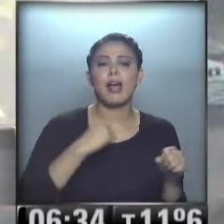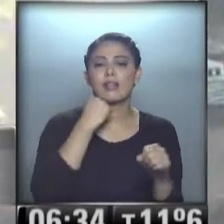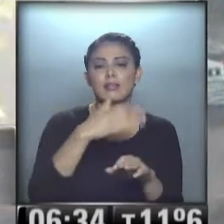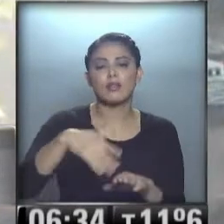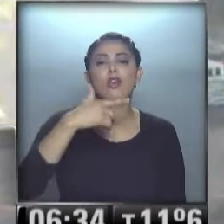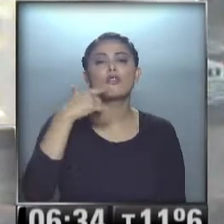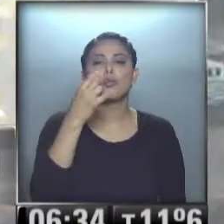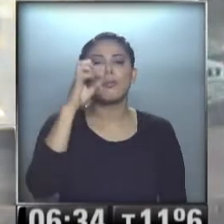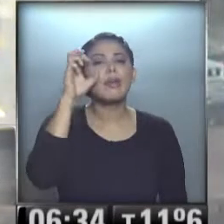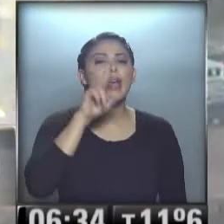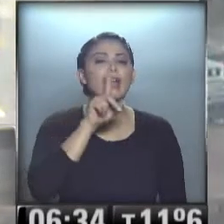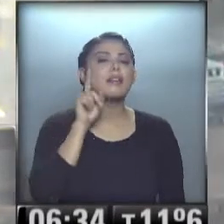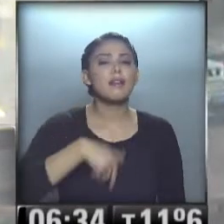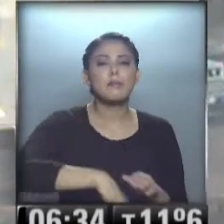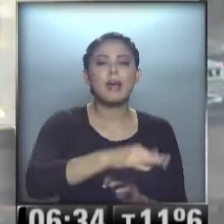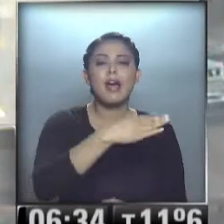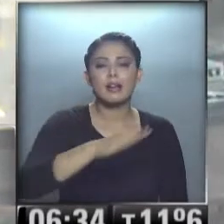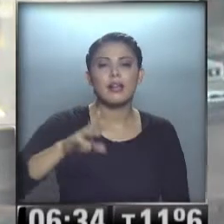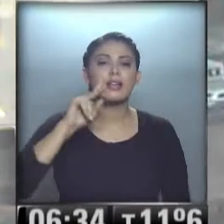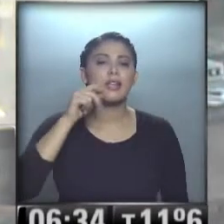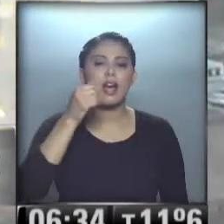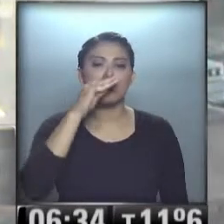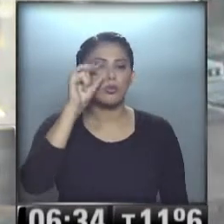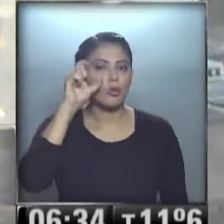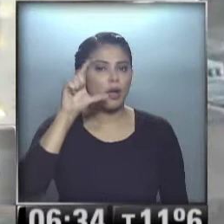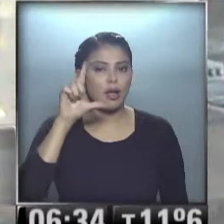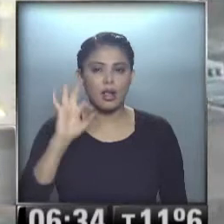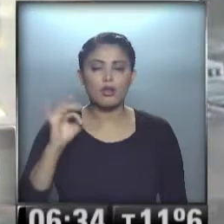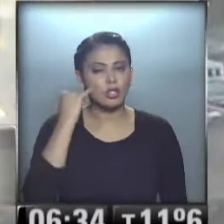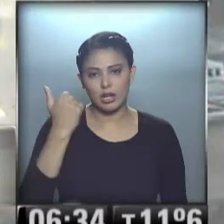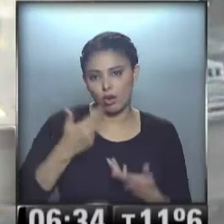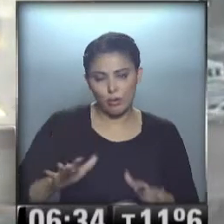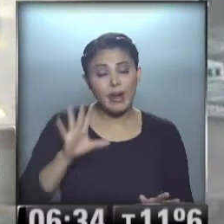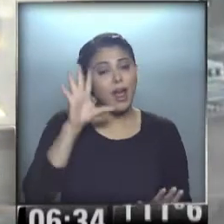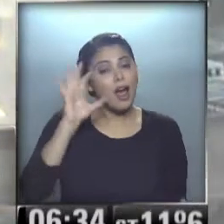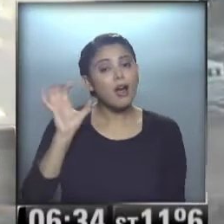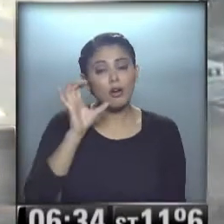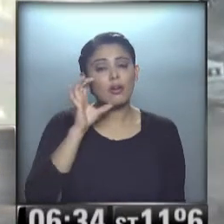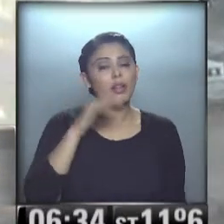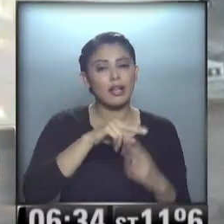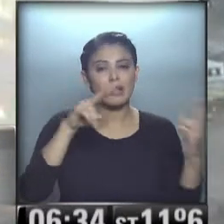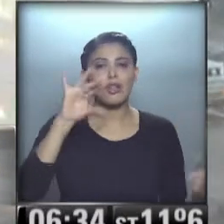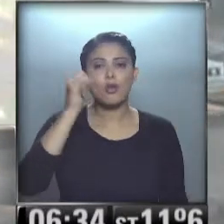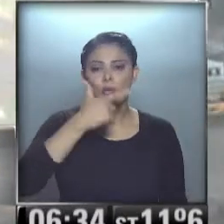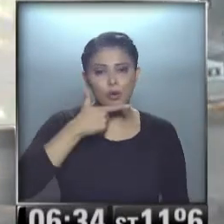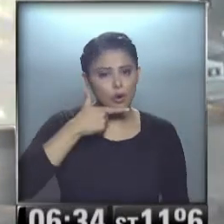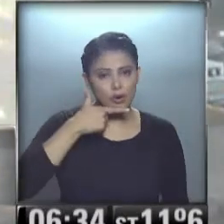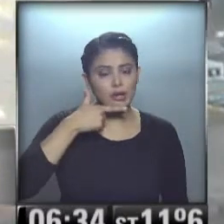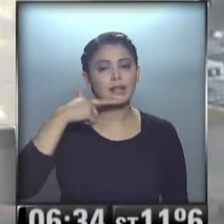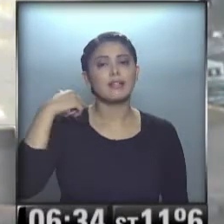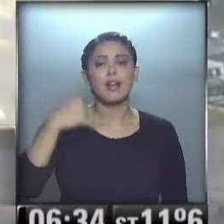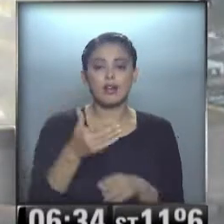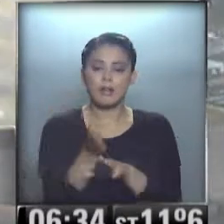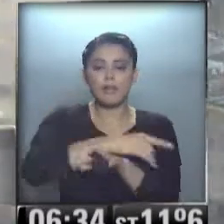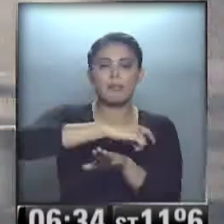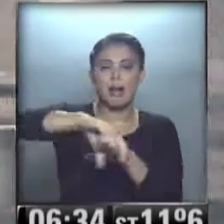está normalizado. Con circulación intensa en sentido contrario, recuerden que todavía siguen las obras en Lugones, si bien se han corrido hacia la